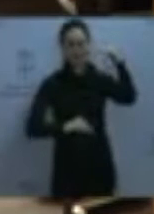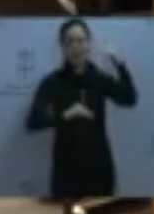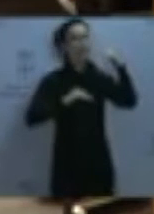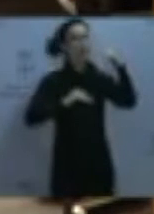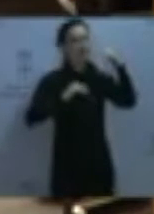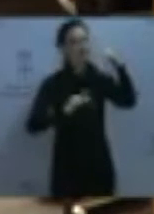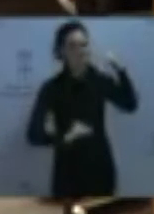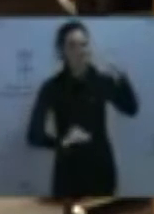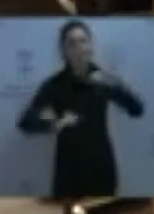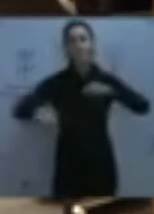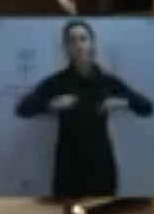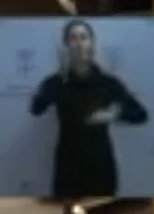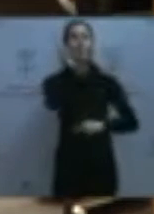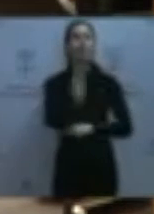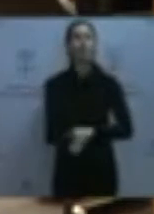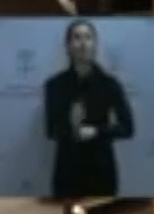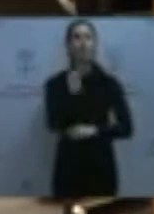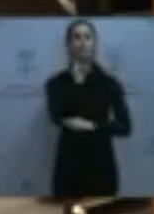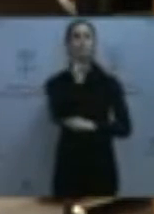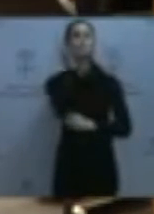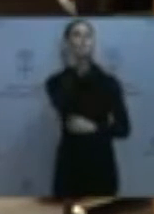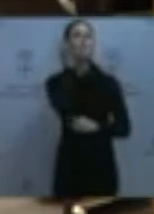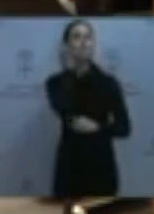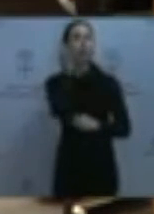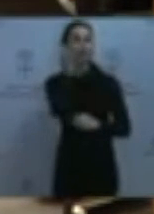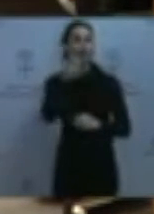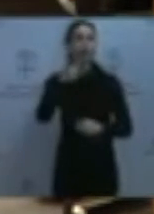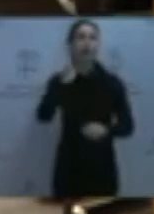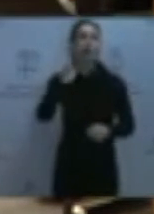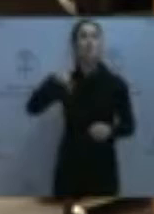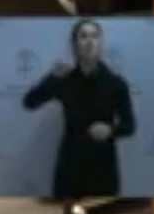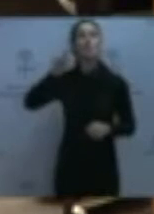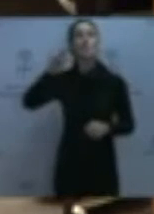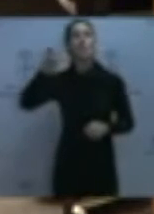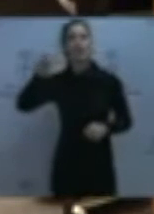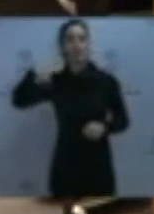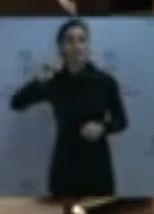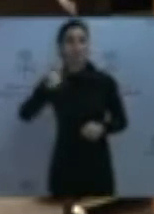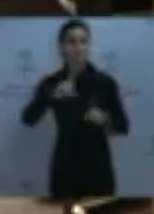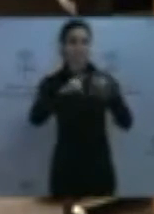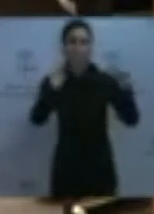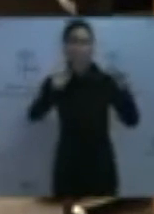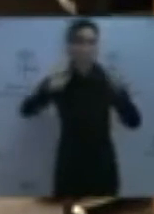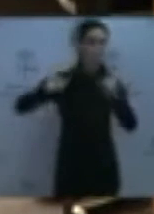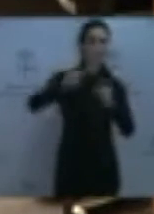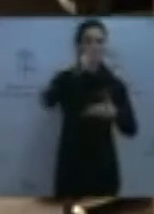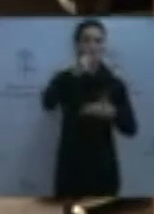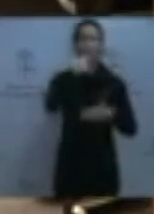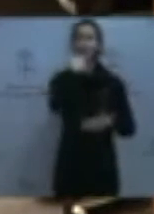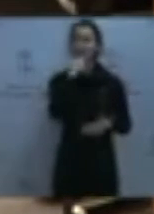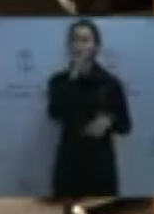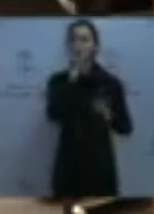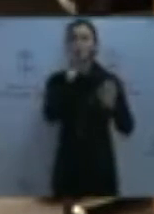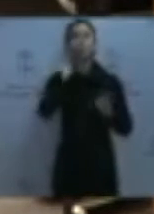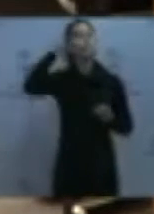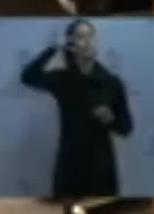de la directora del Instituto de la Mujer, Almudena Cueto, Asturias está a la cabeza, si se toma como referencia el salario bruto